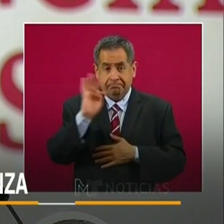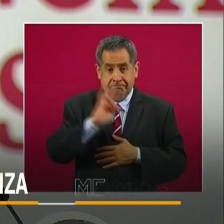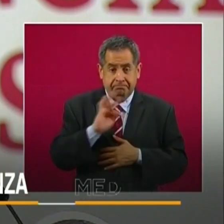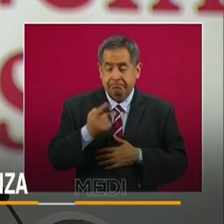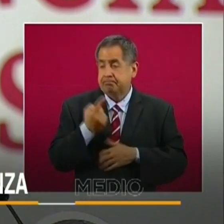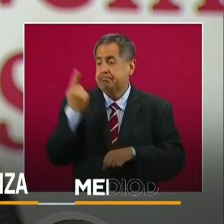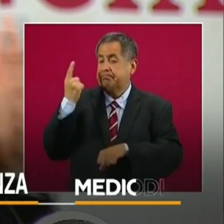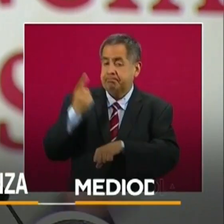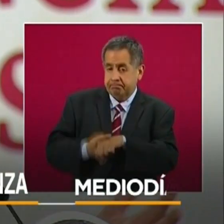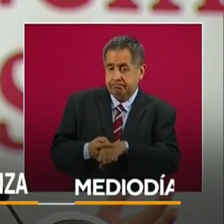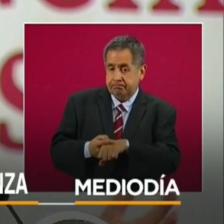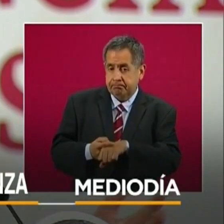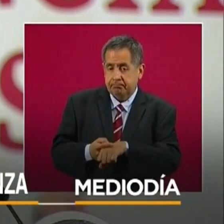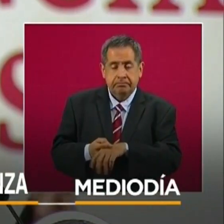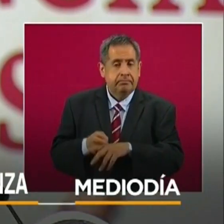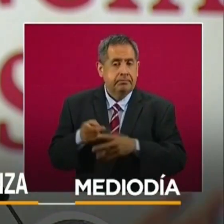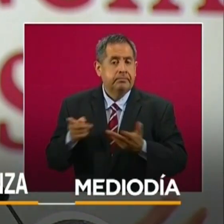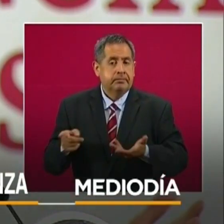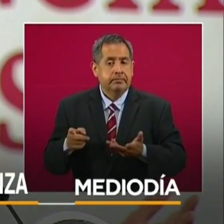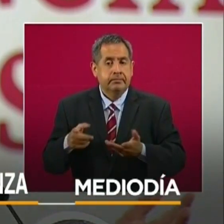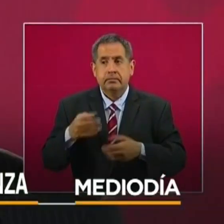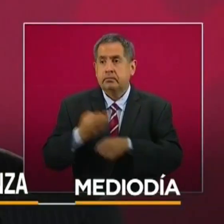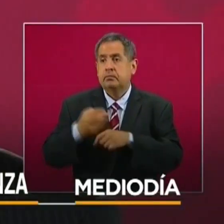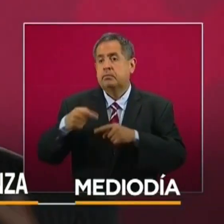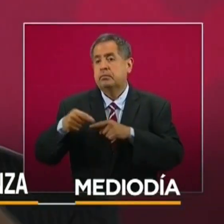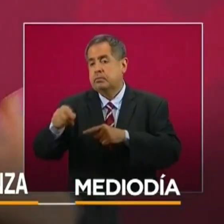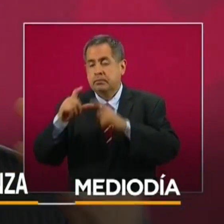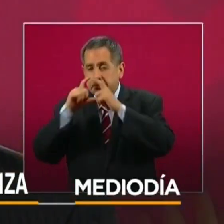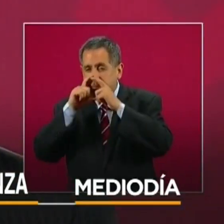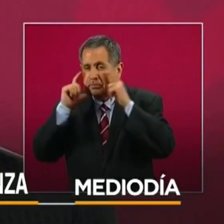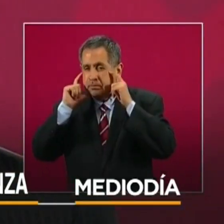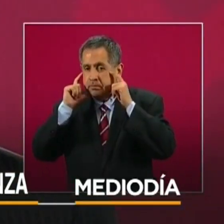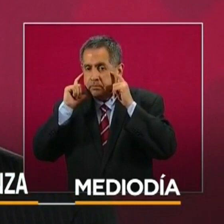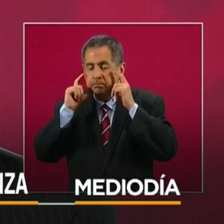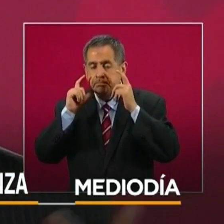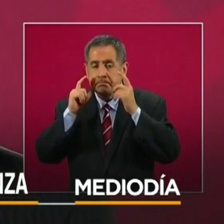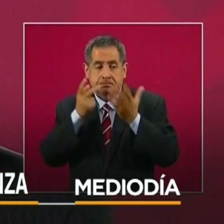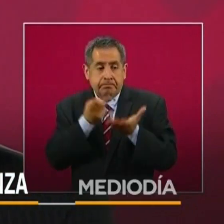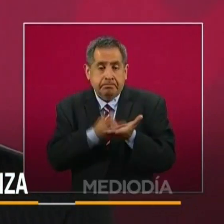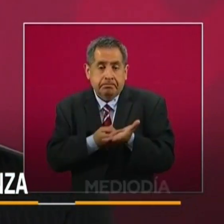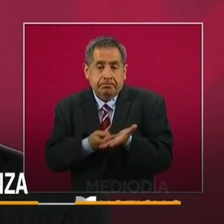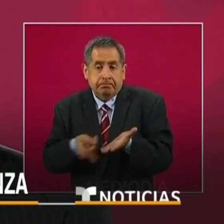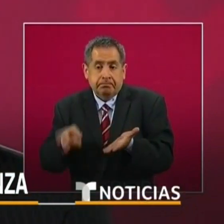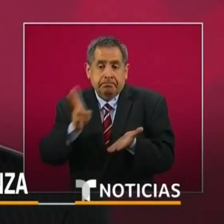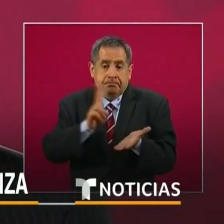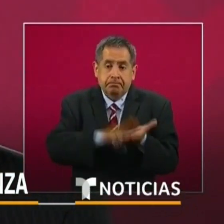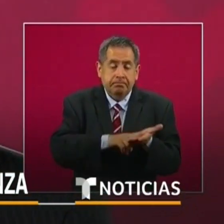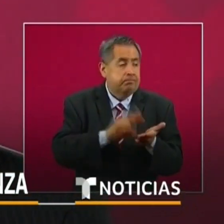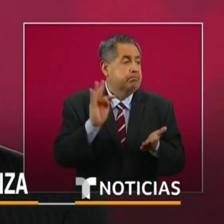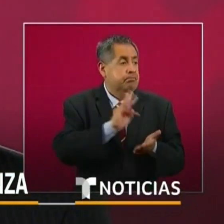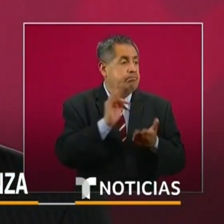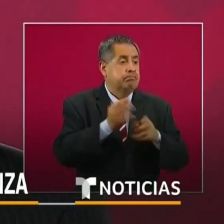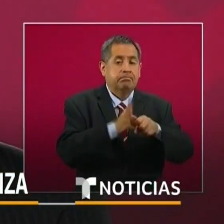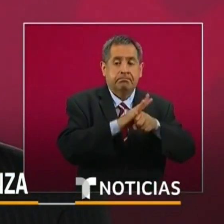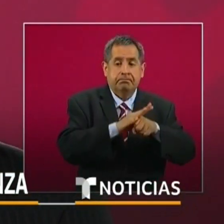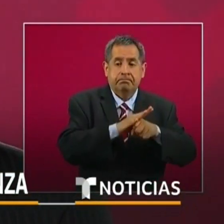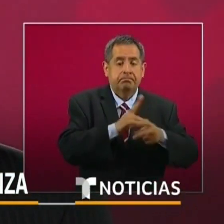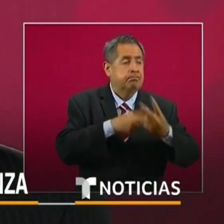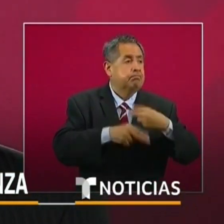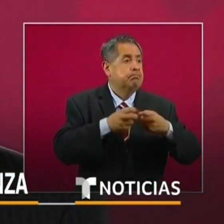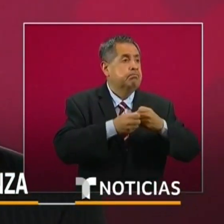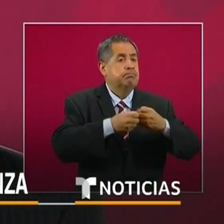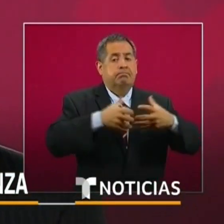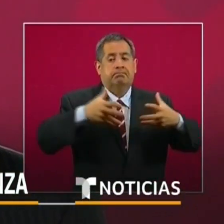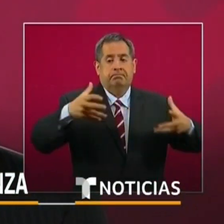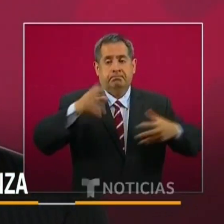presentarse con la temporada de influenza también un repunte de los casos de COVID-19. Hasta el